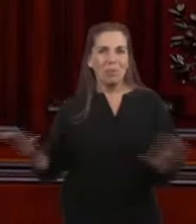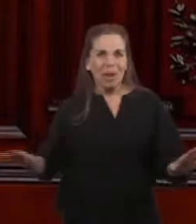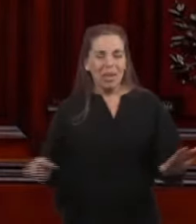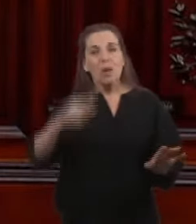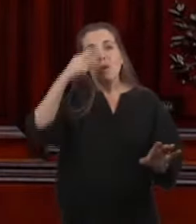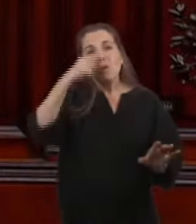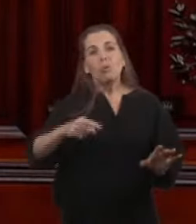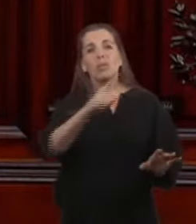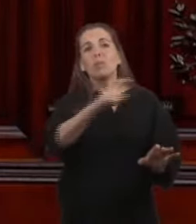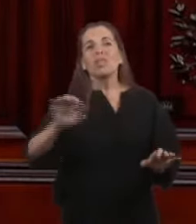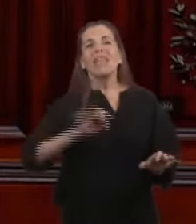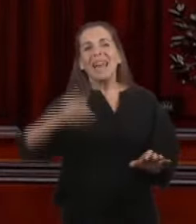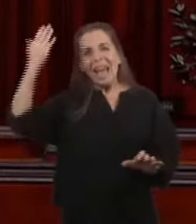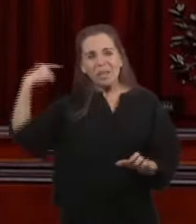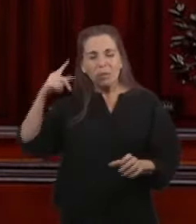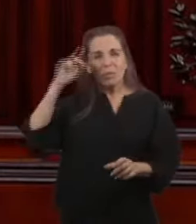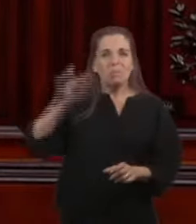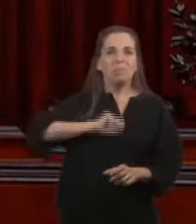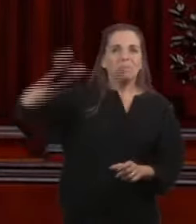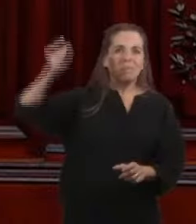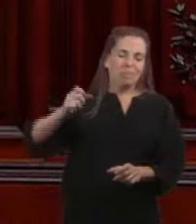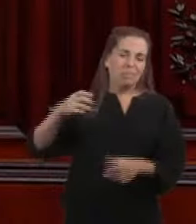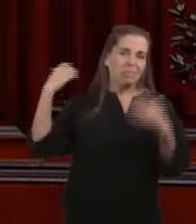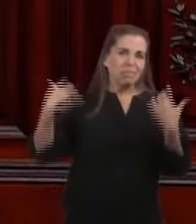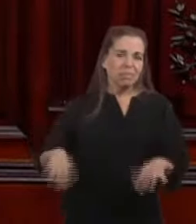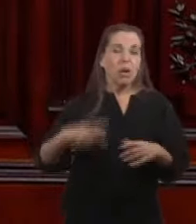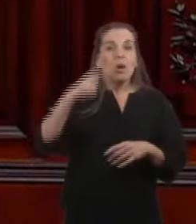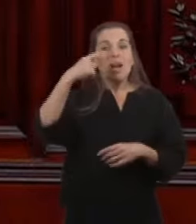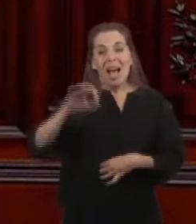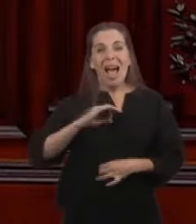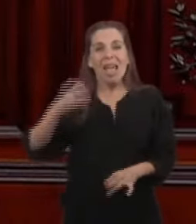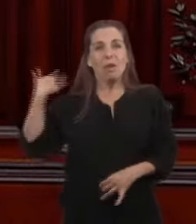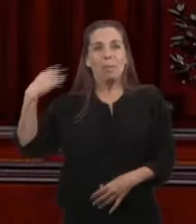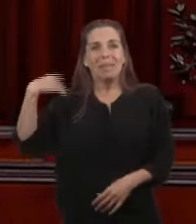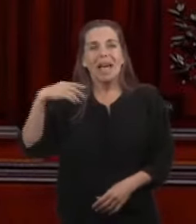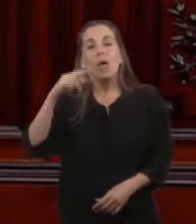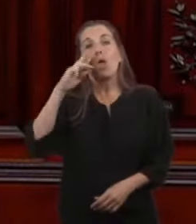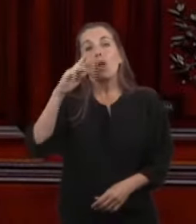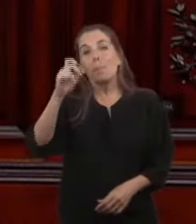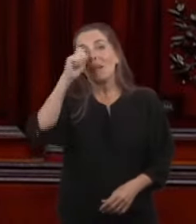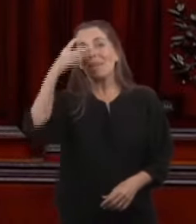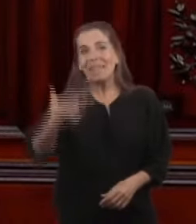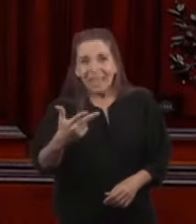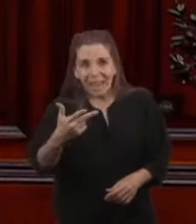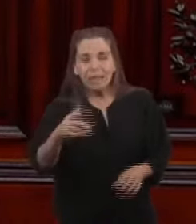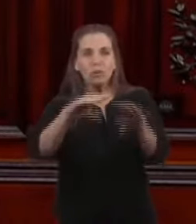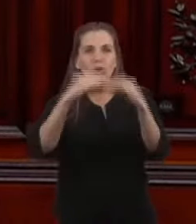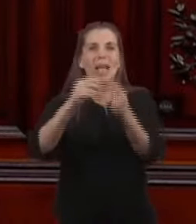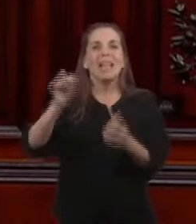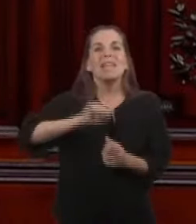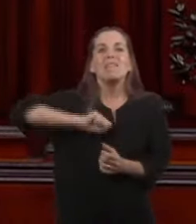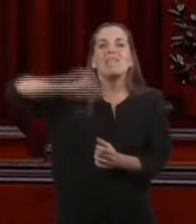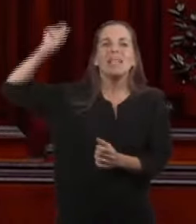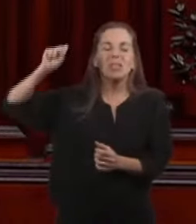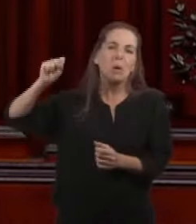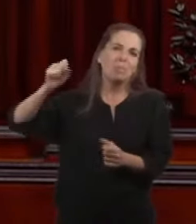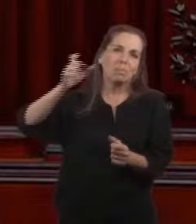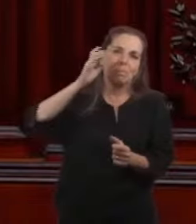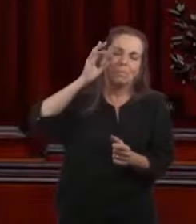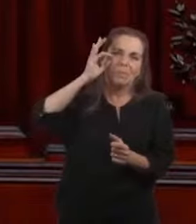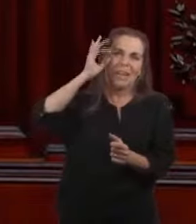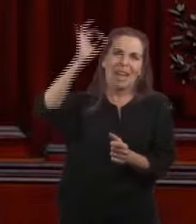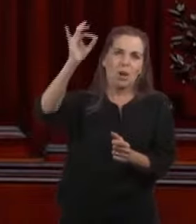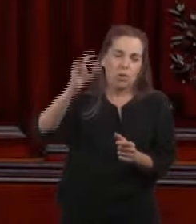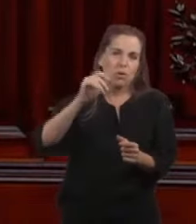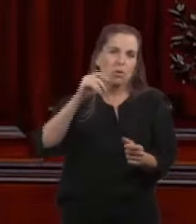siglo habiendo terminado el año 2023 con la inflación interanual más alta del mundo por encima de Venezuela y el